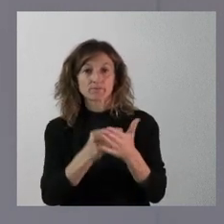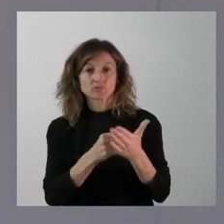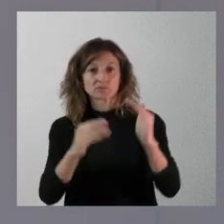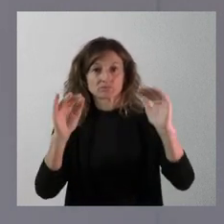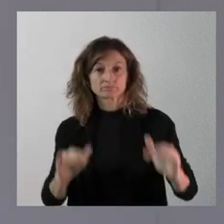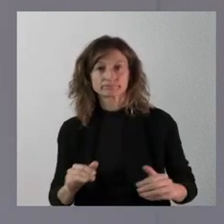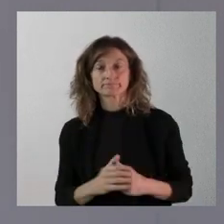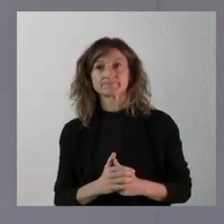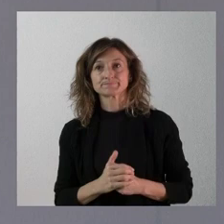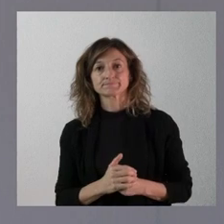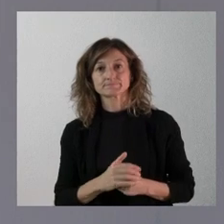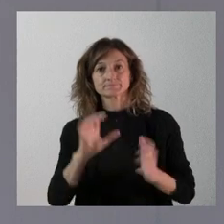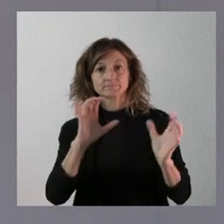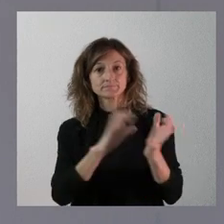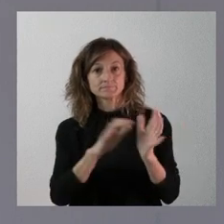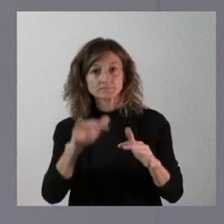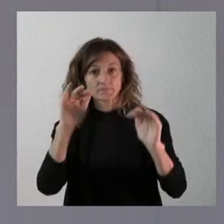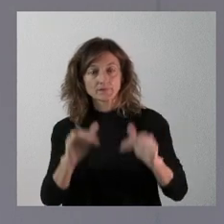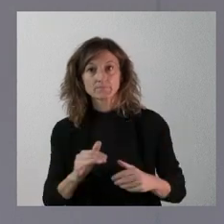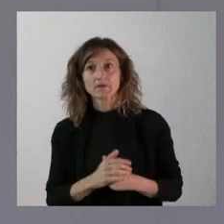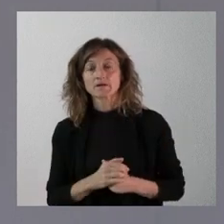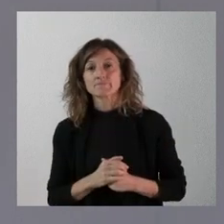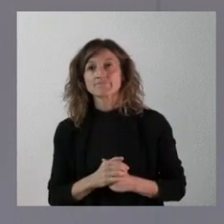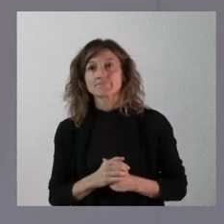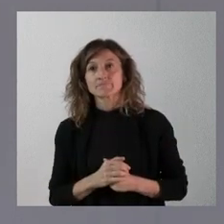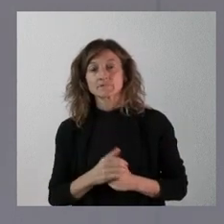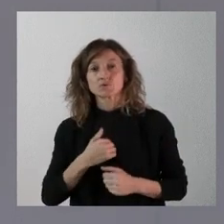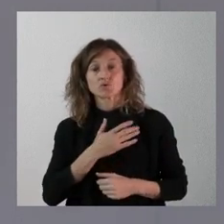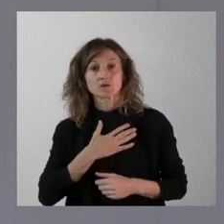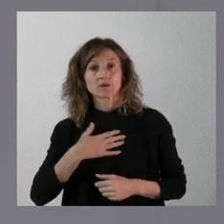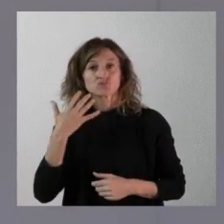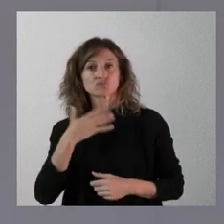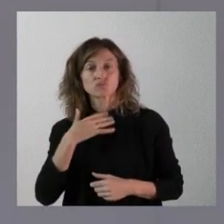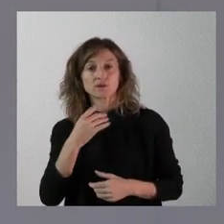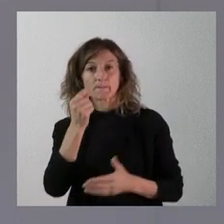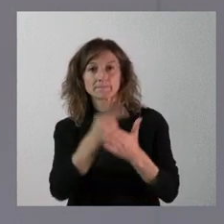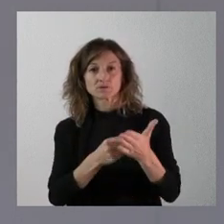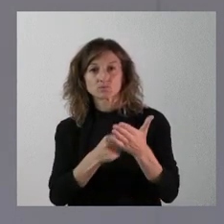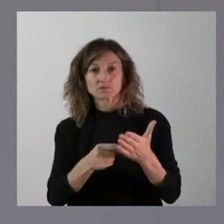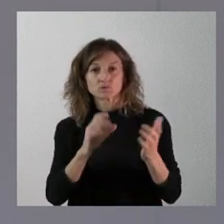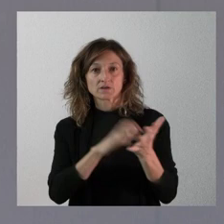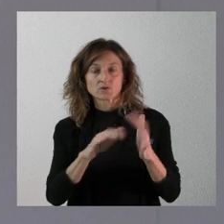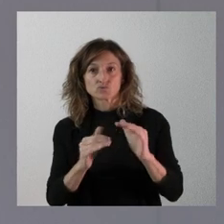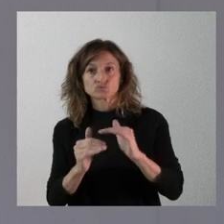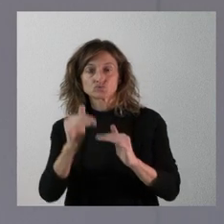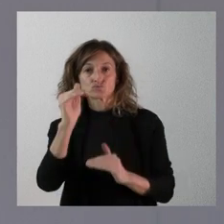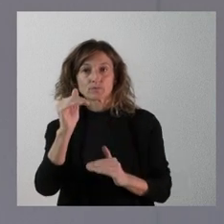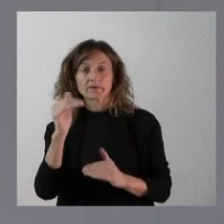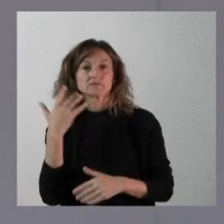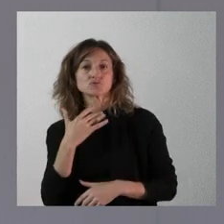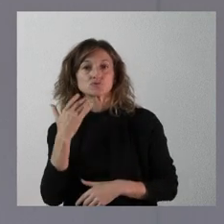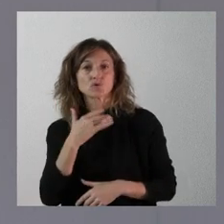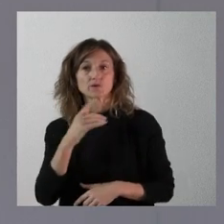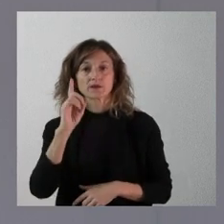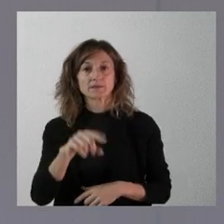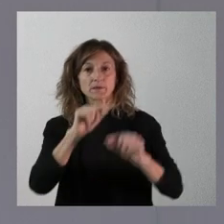como está provisto también que bajen los de todo Castilla y león y nosotros garantizamos para Soria que los presupuestos de la junta de Castilla y león van a subir como suben en Soria y como